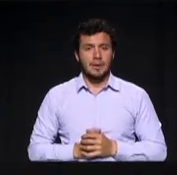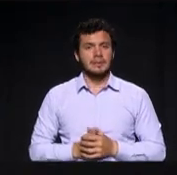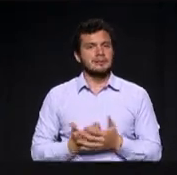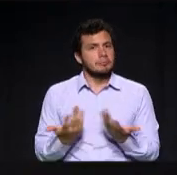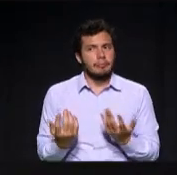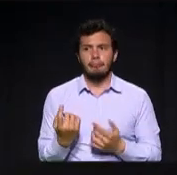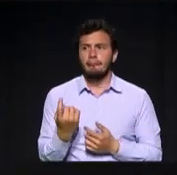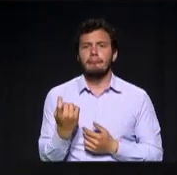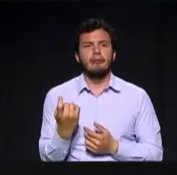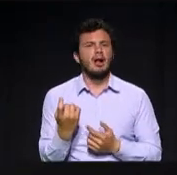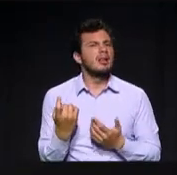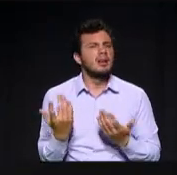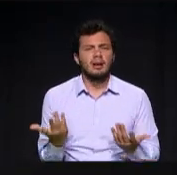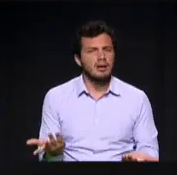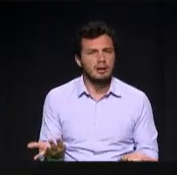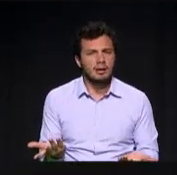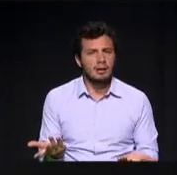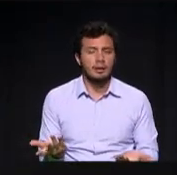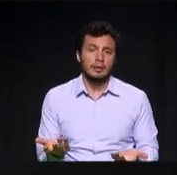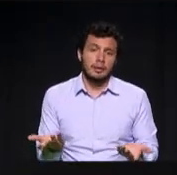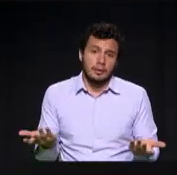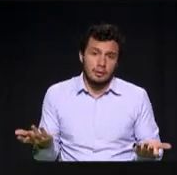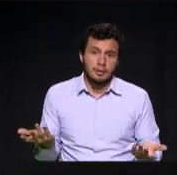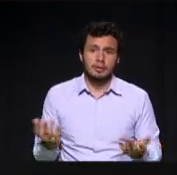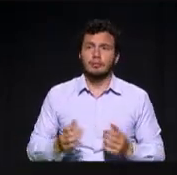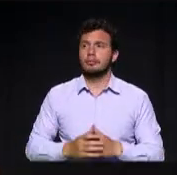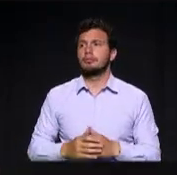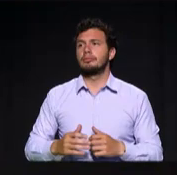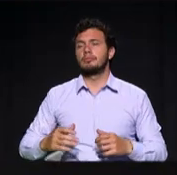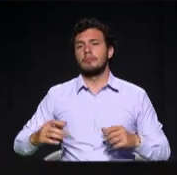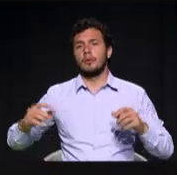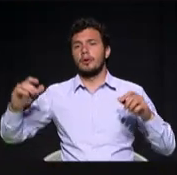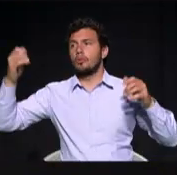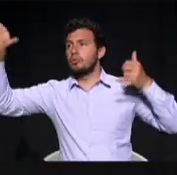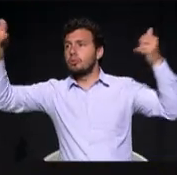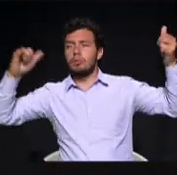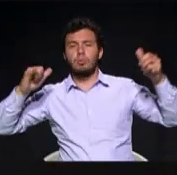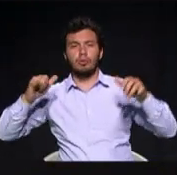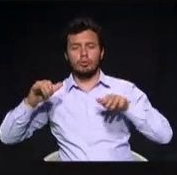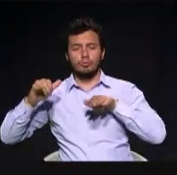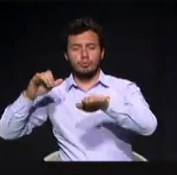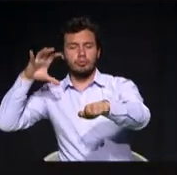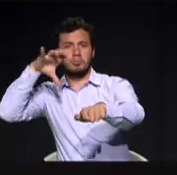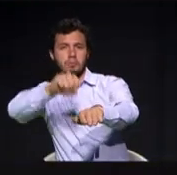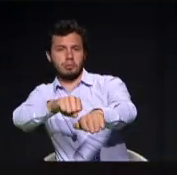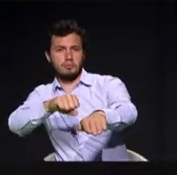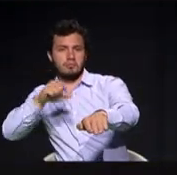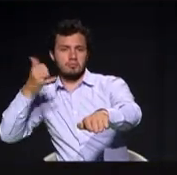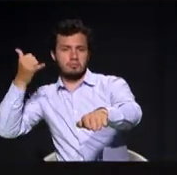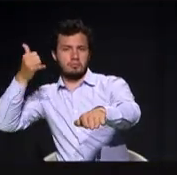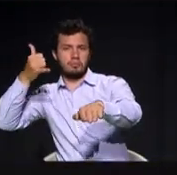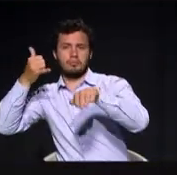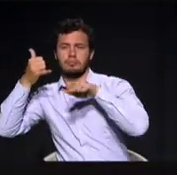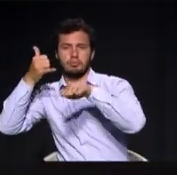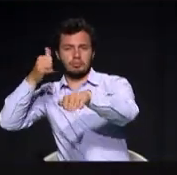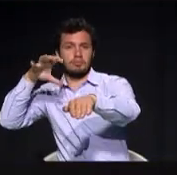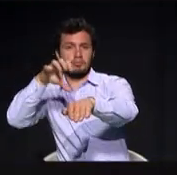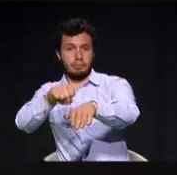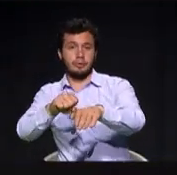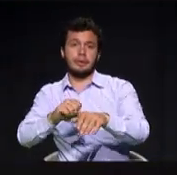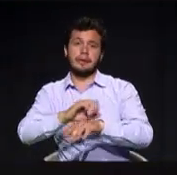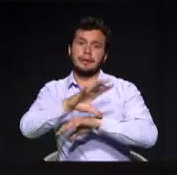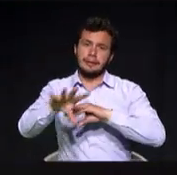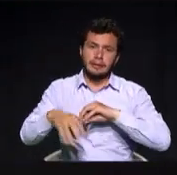a través de las utilidades de las fotos detecciones o fotomultas promover cambios de horarios eso lo vengo yo